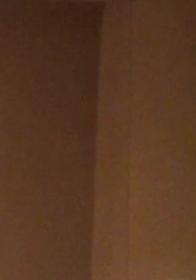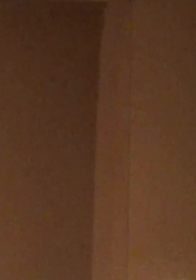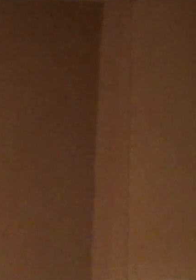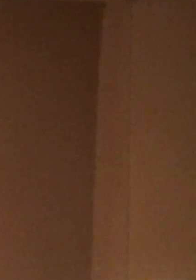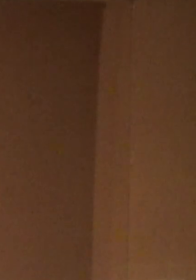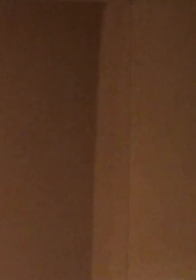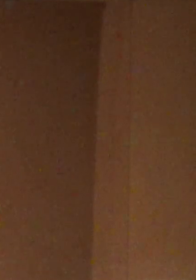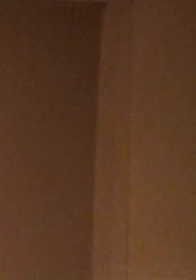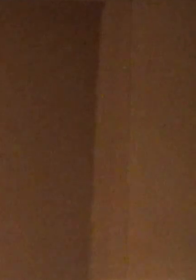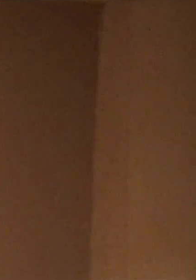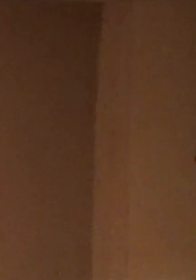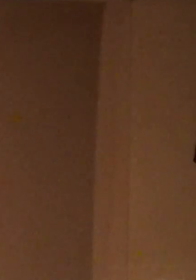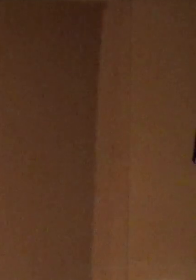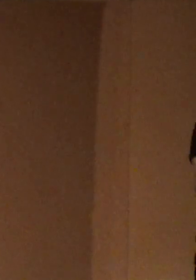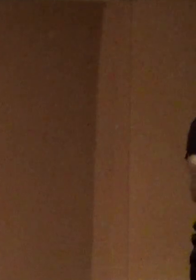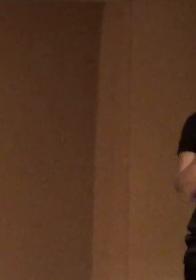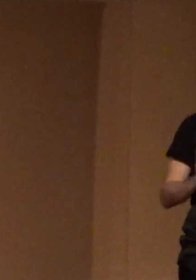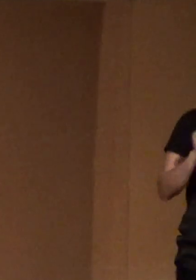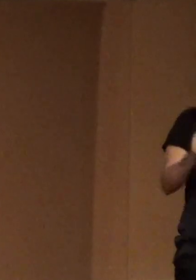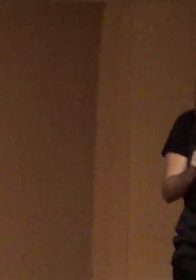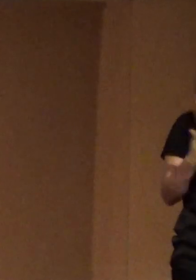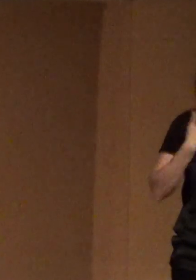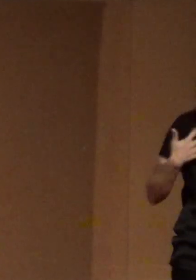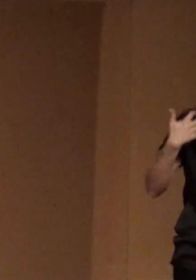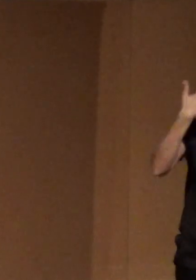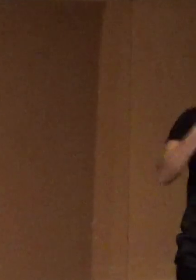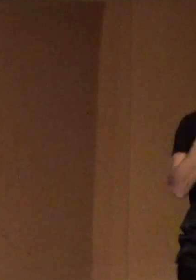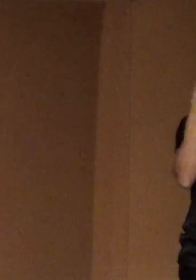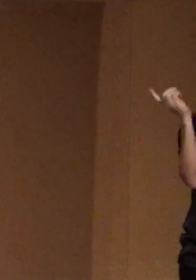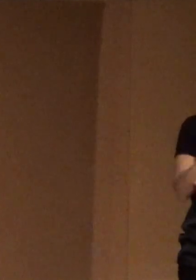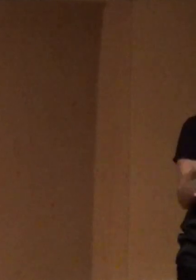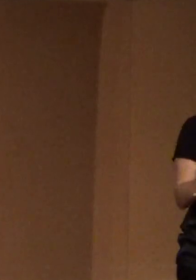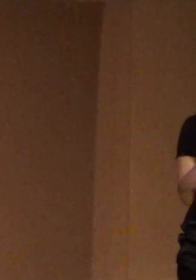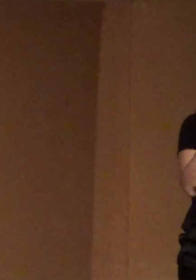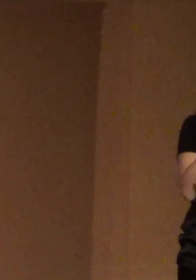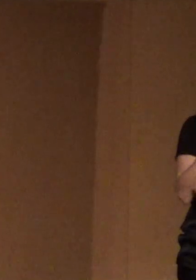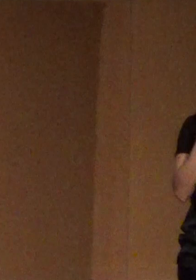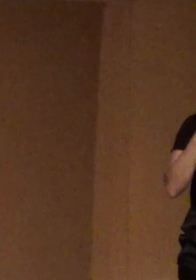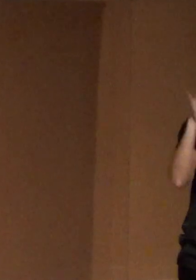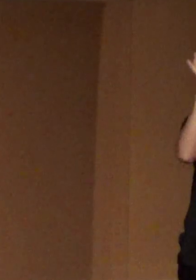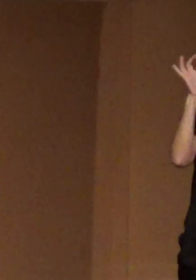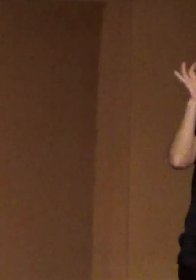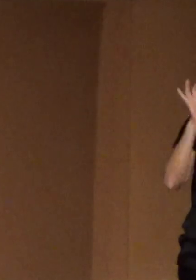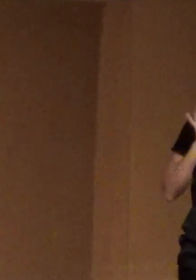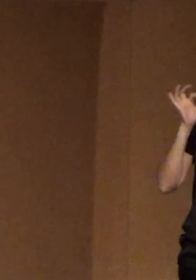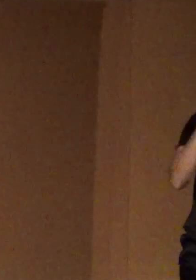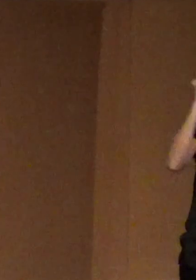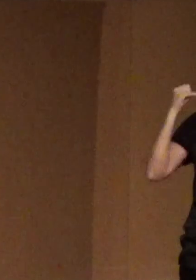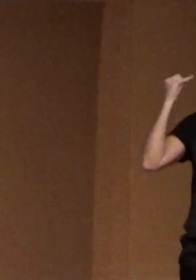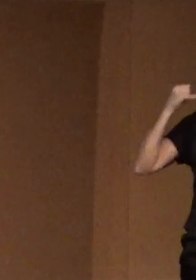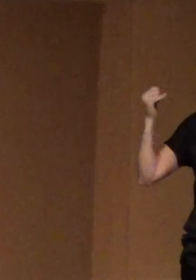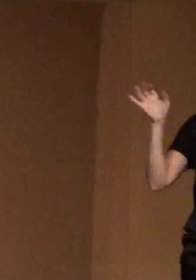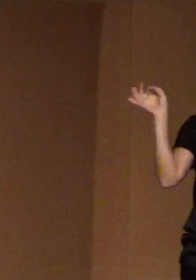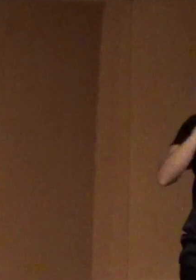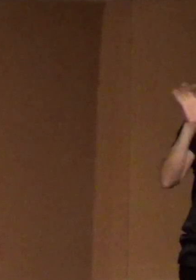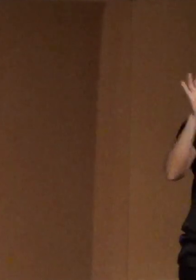es el momento que se produce la alteración funcional de ese sujeto, mediante técnicas de resolución temporal como el electroencefalograma o los potenciales